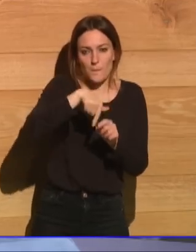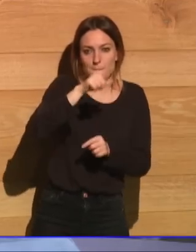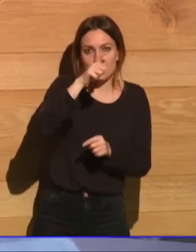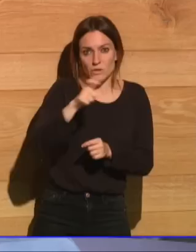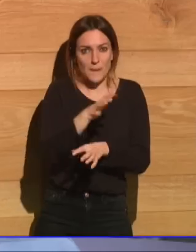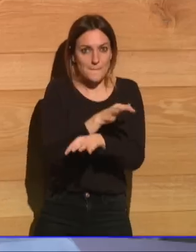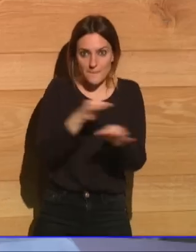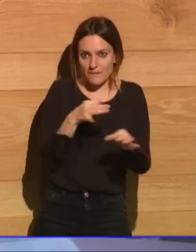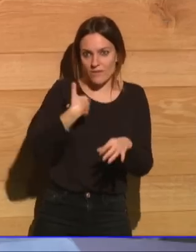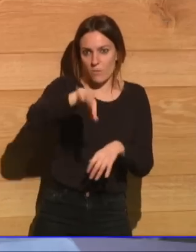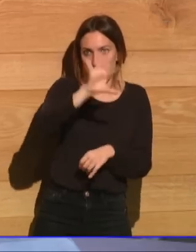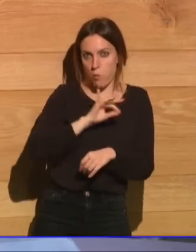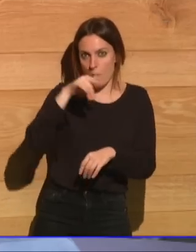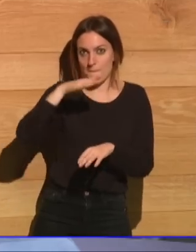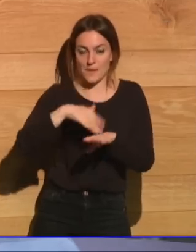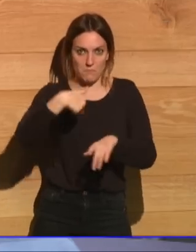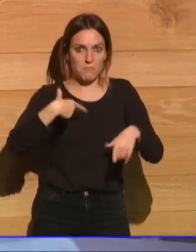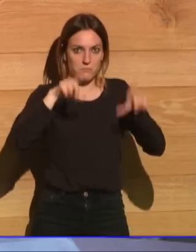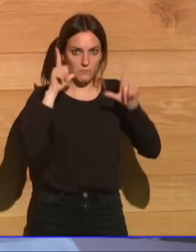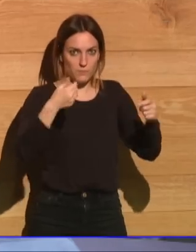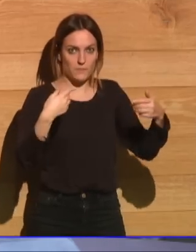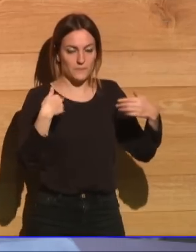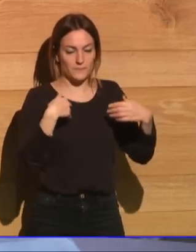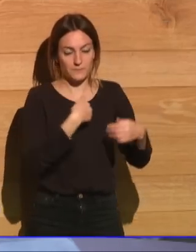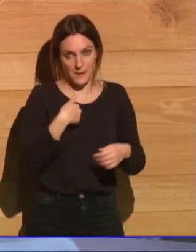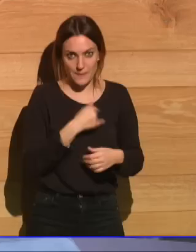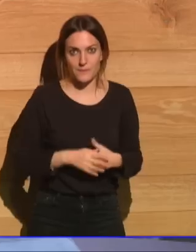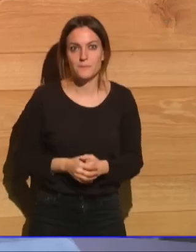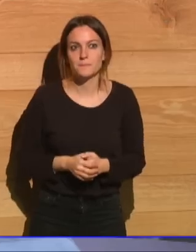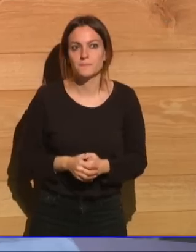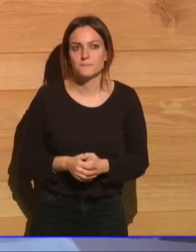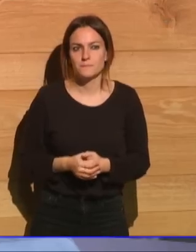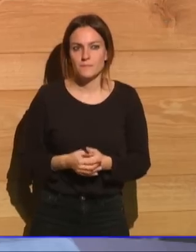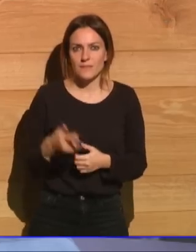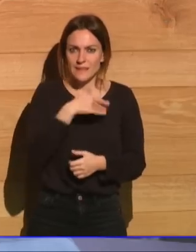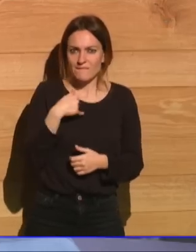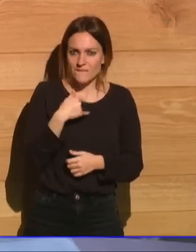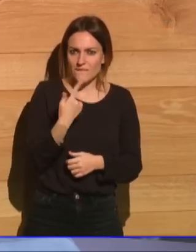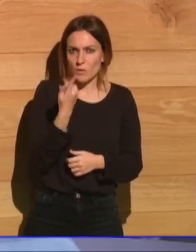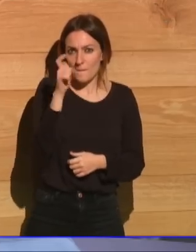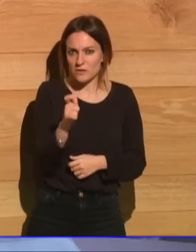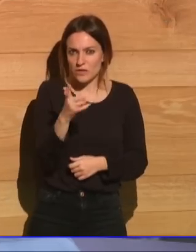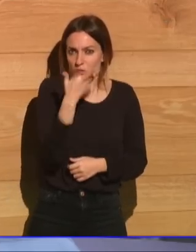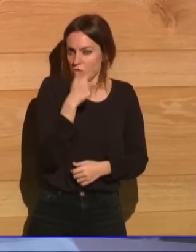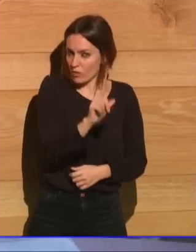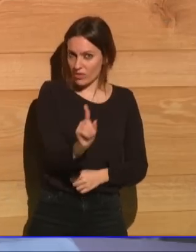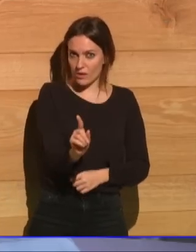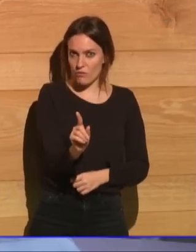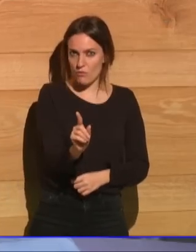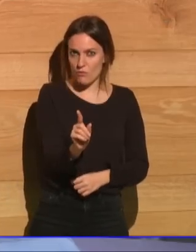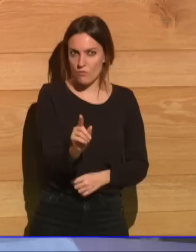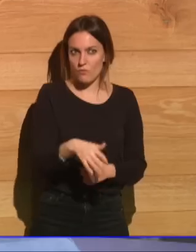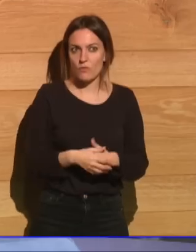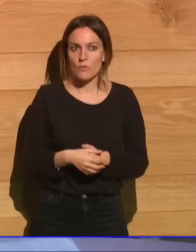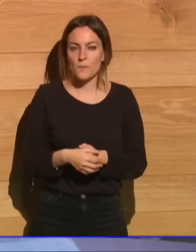papel. La persona adecuada en un momento dado puede ser una estrella, en otro momento dado puede ser por narices alguien desconocido porque eso es lo que requiere